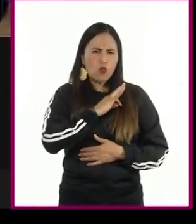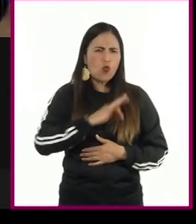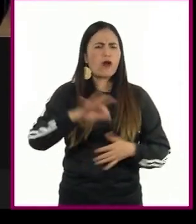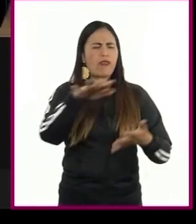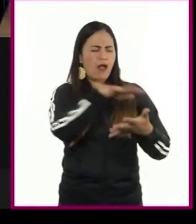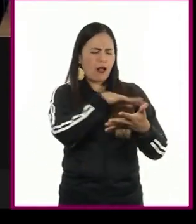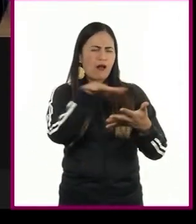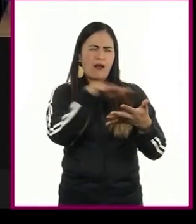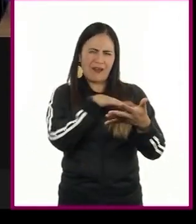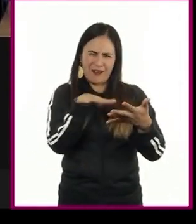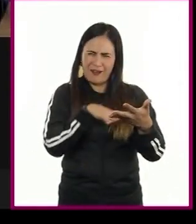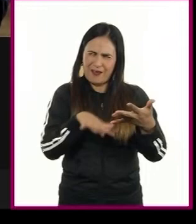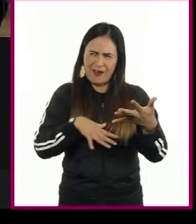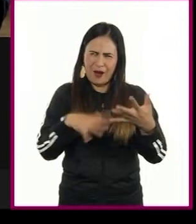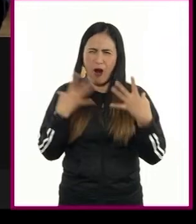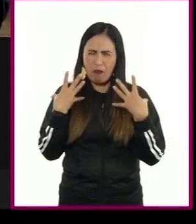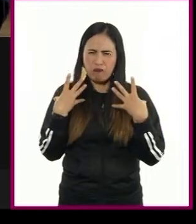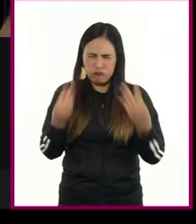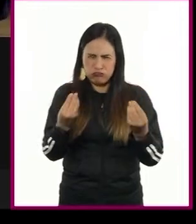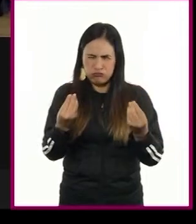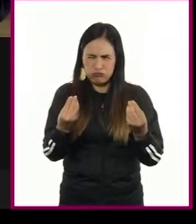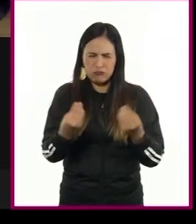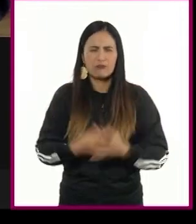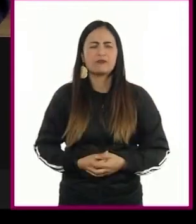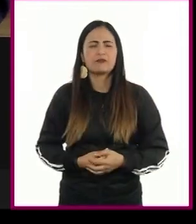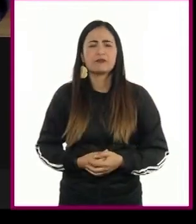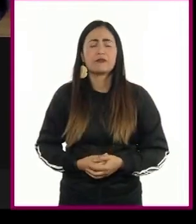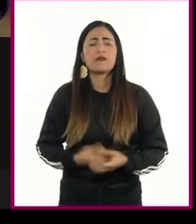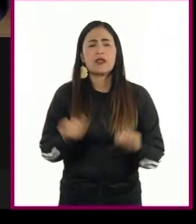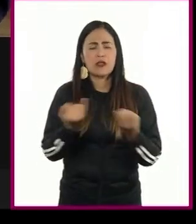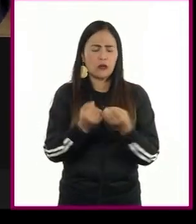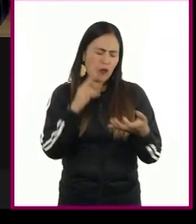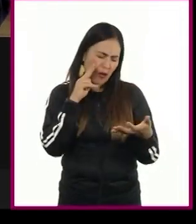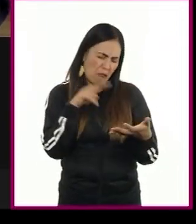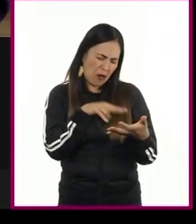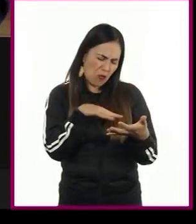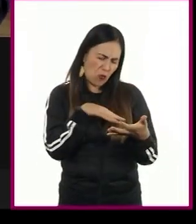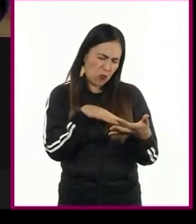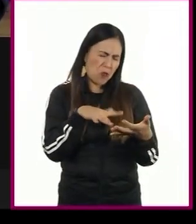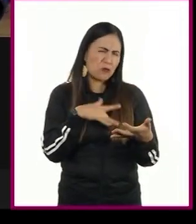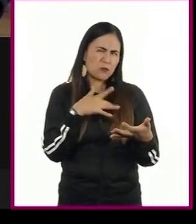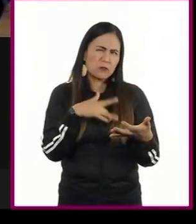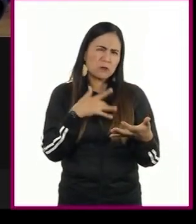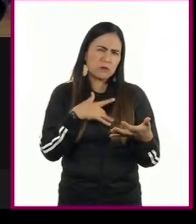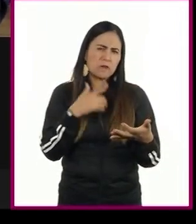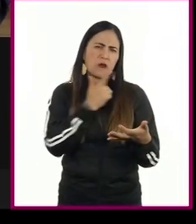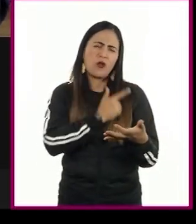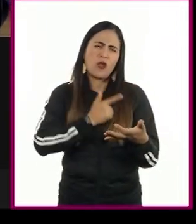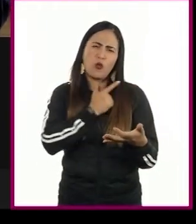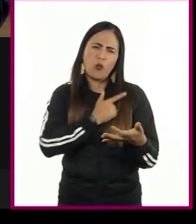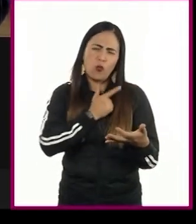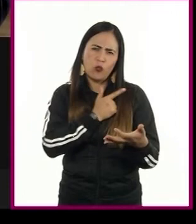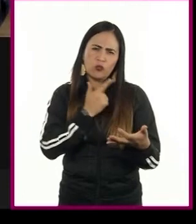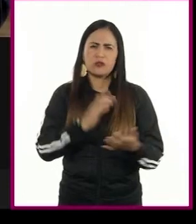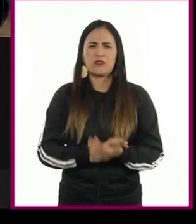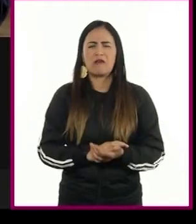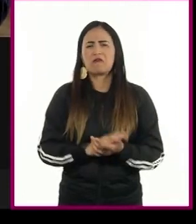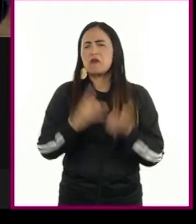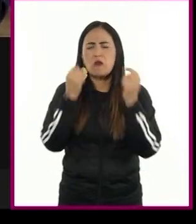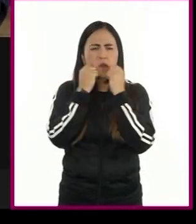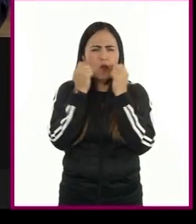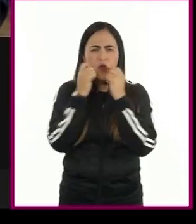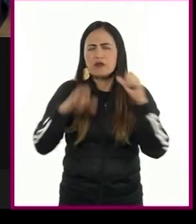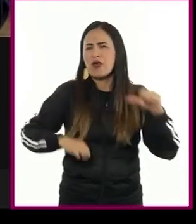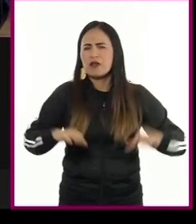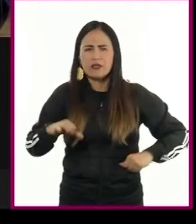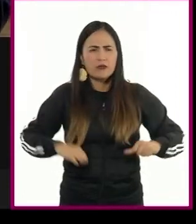modo que, además de encontrarla útil, sea placentera y que cualquiera que sea la actividad, arte,